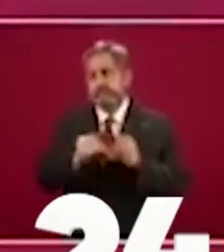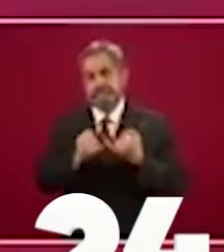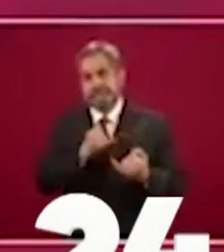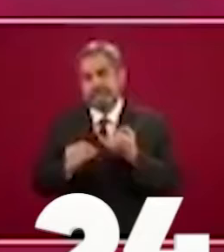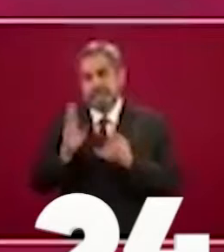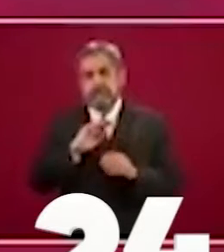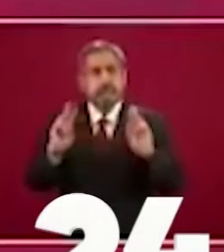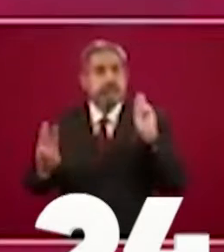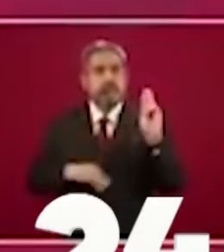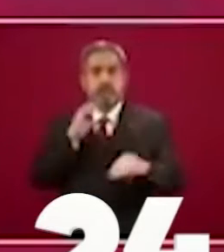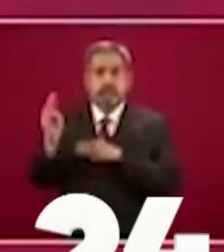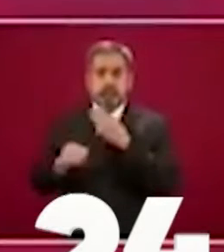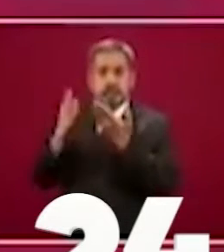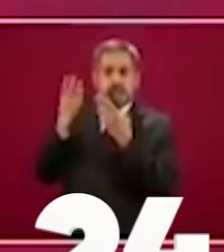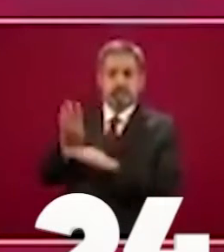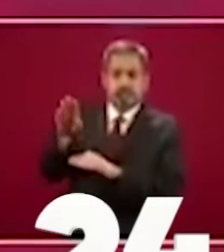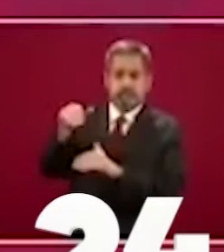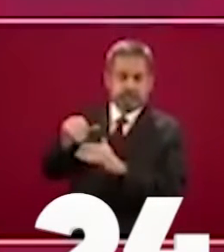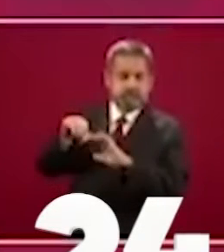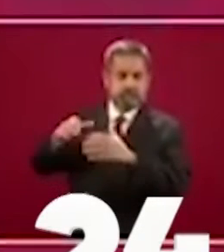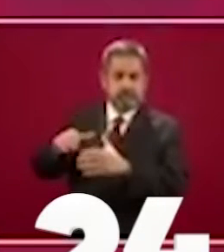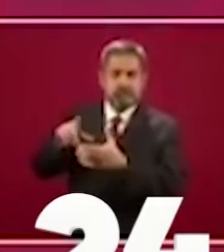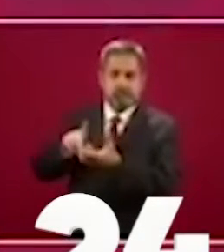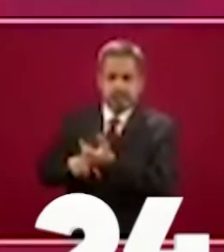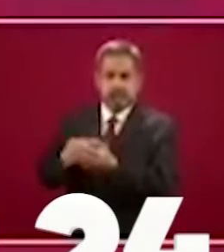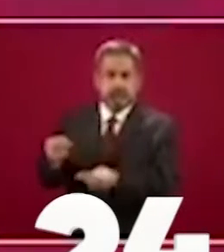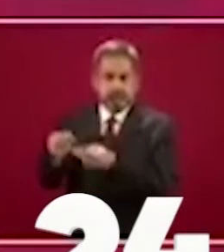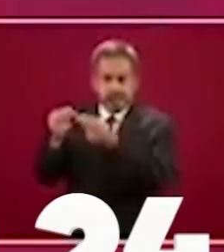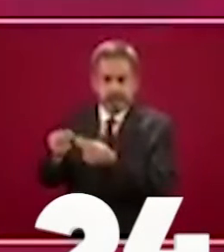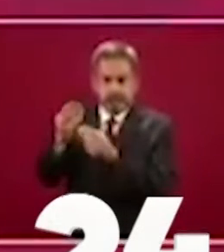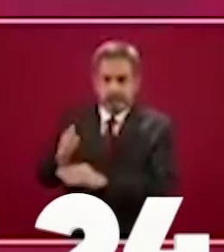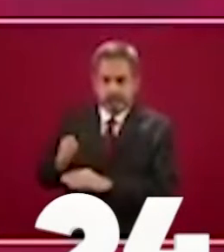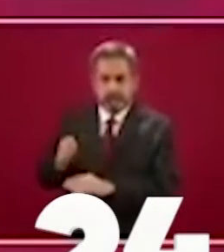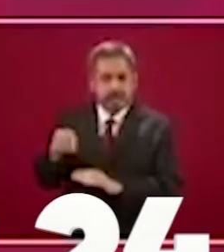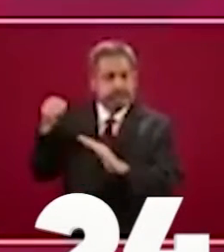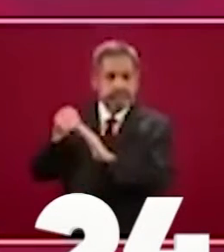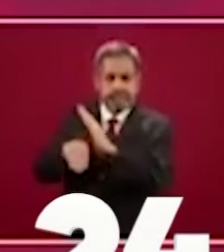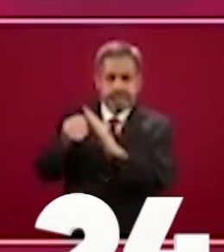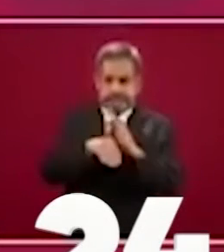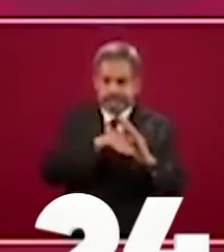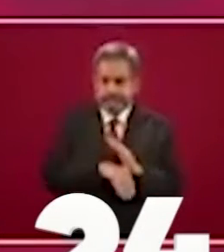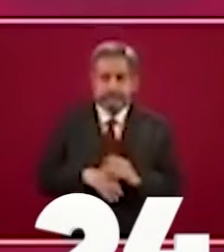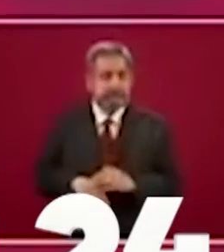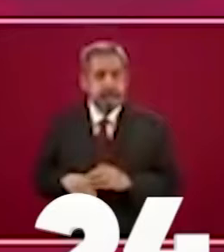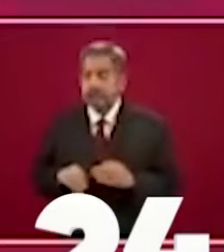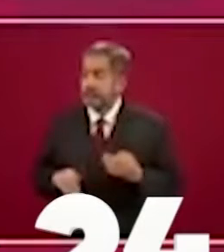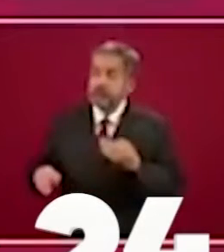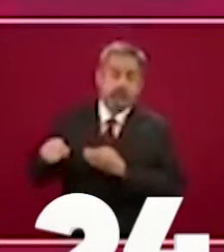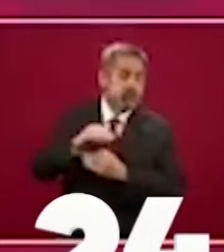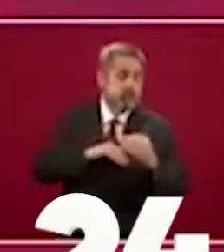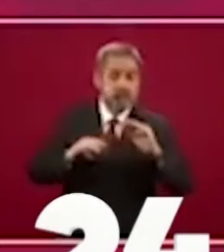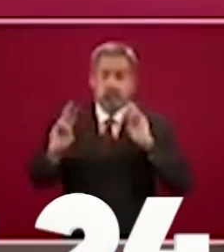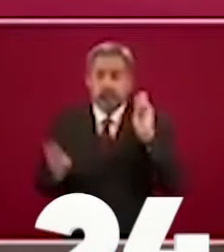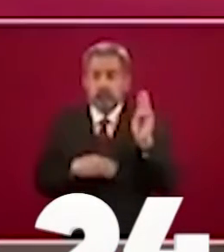Morelos, pues se sancione a aquellos funcionarios o dueños de empresa que prácticamente prohibieron a las mujeres participar